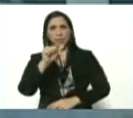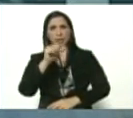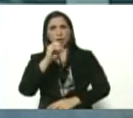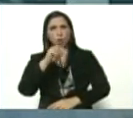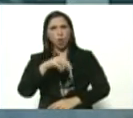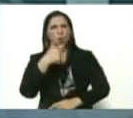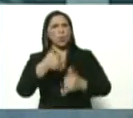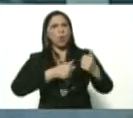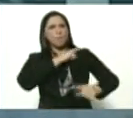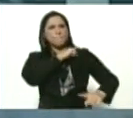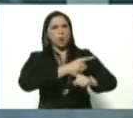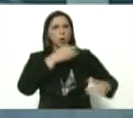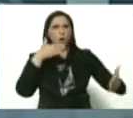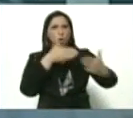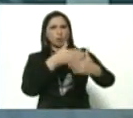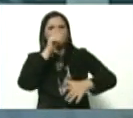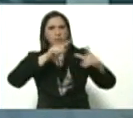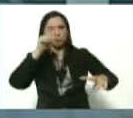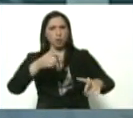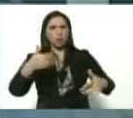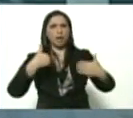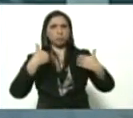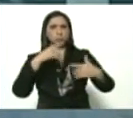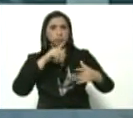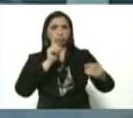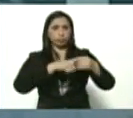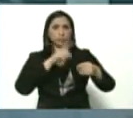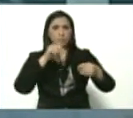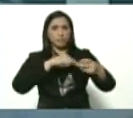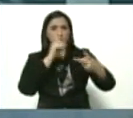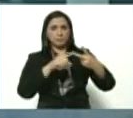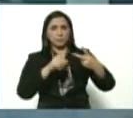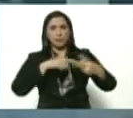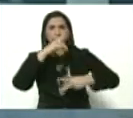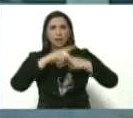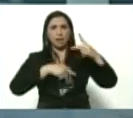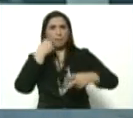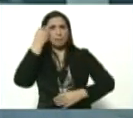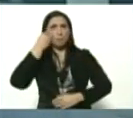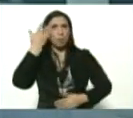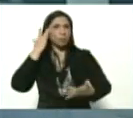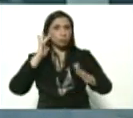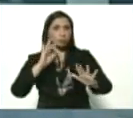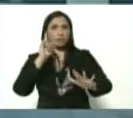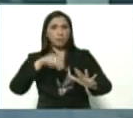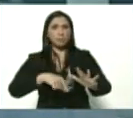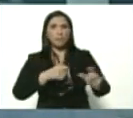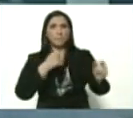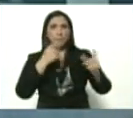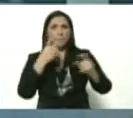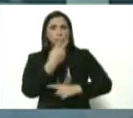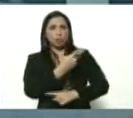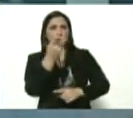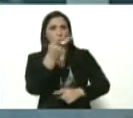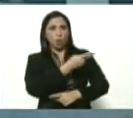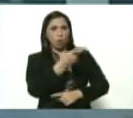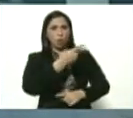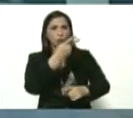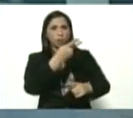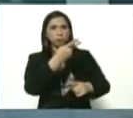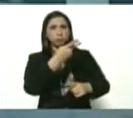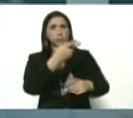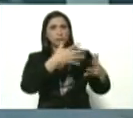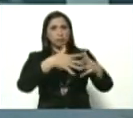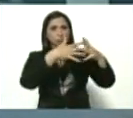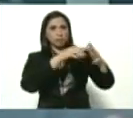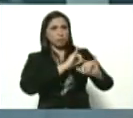presentar contra las personas arrestadas? Y si se está planteando la posibilidad de extraditar a los dos ciudadanos estadounidenses que